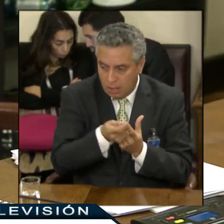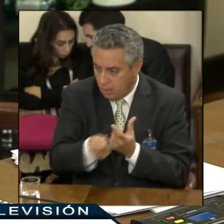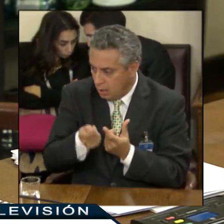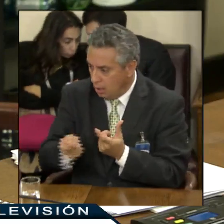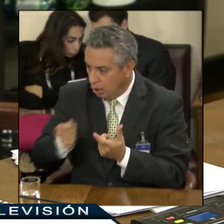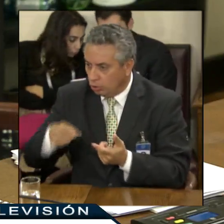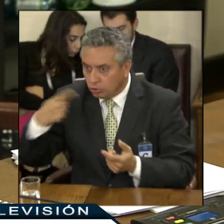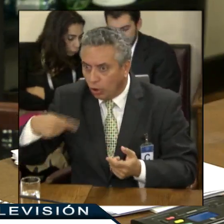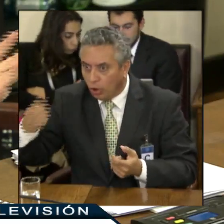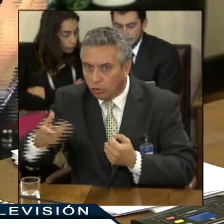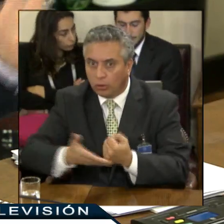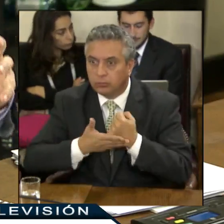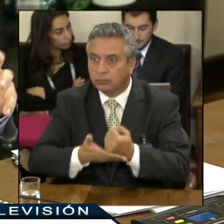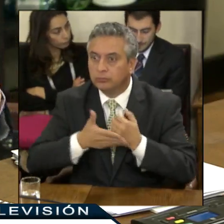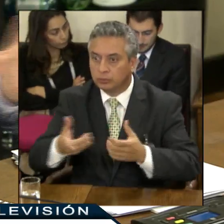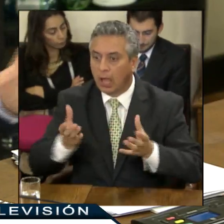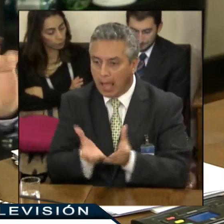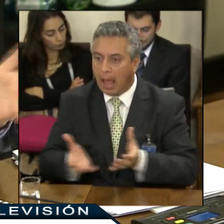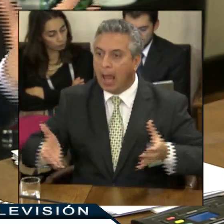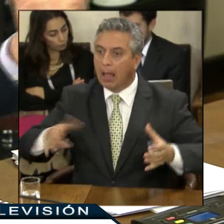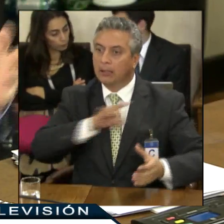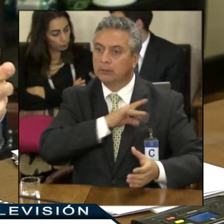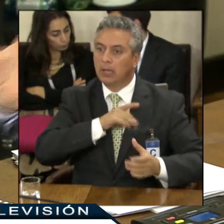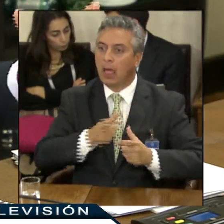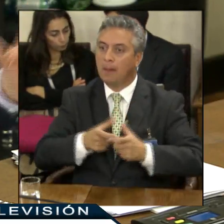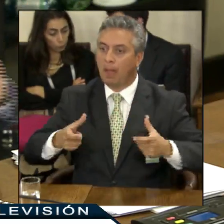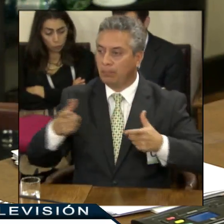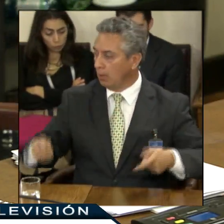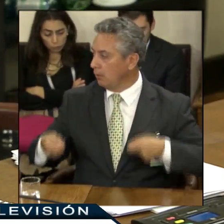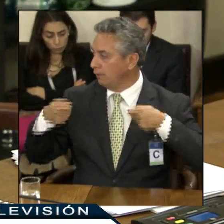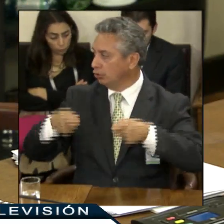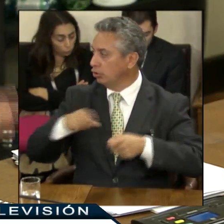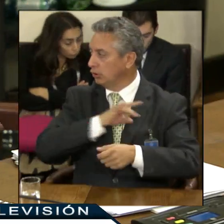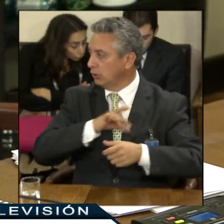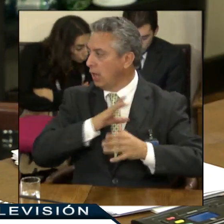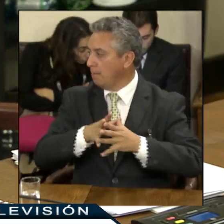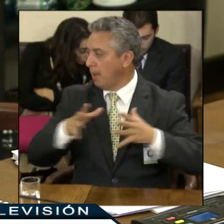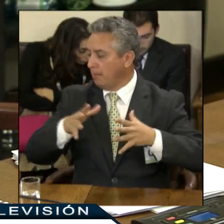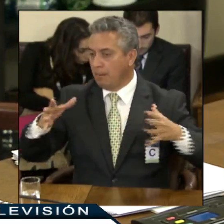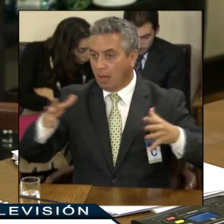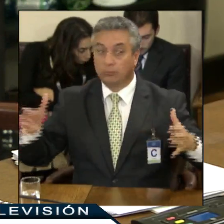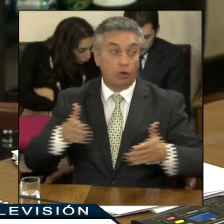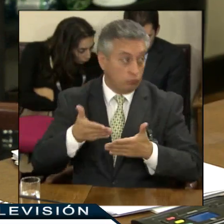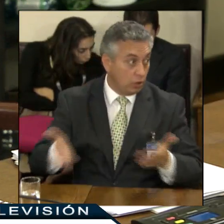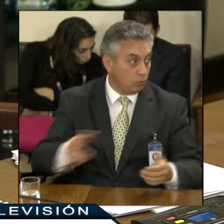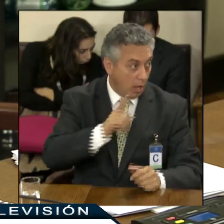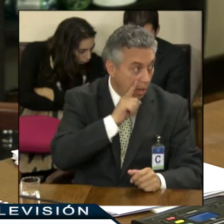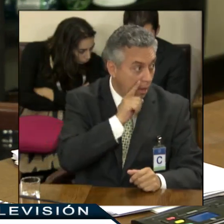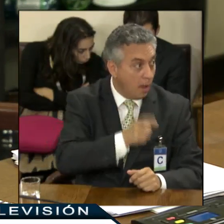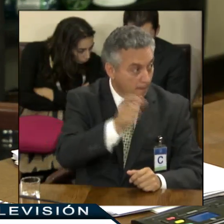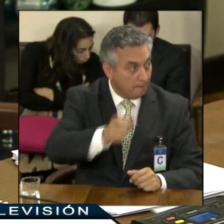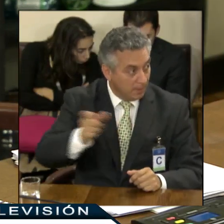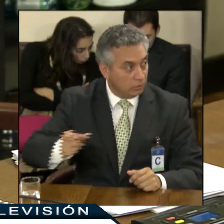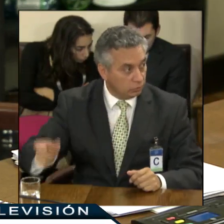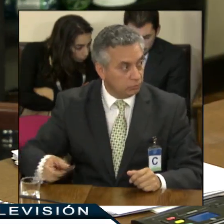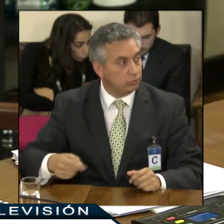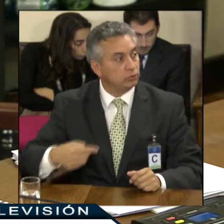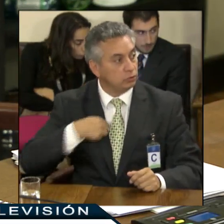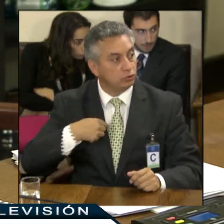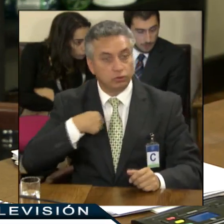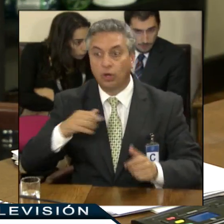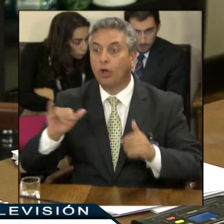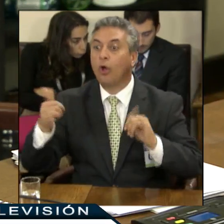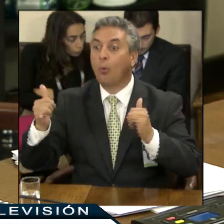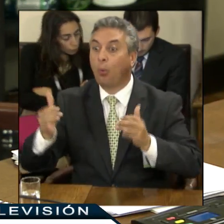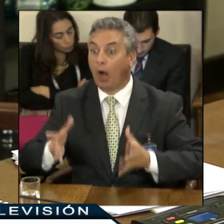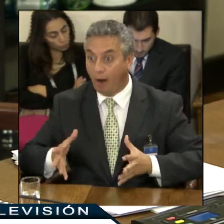cooperan día a día para que la canasta de Chile sea más grande para que la inversión de Chile sea más grande Bueno hay personas con yo juego a la pelota